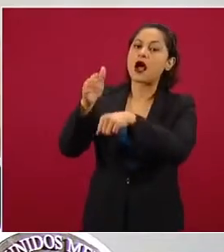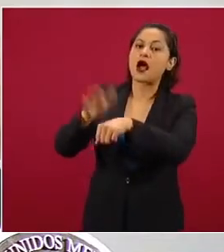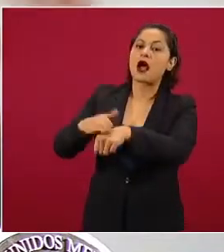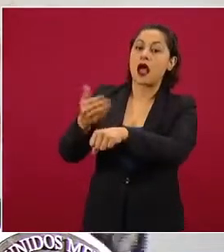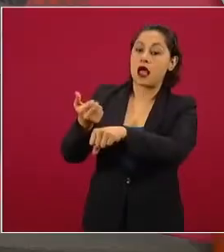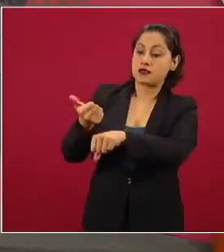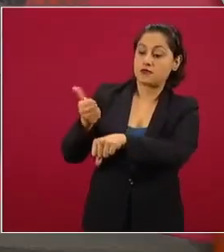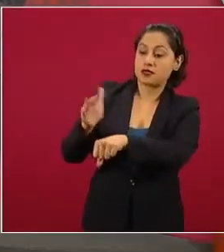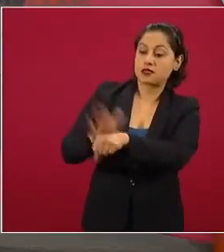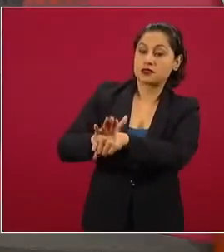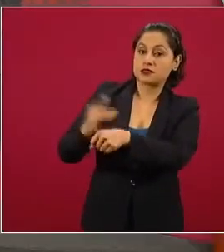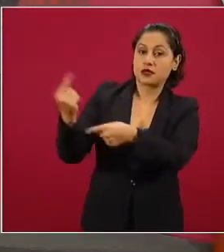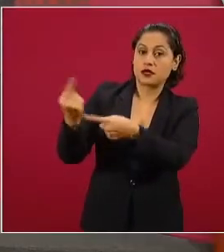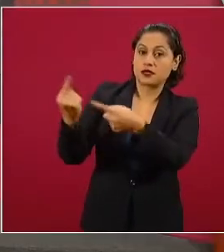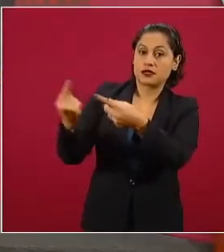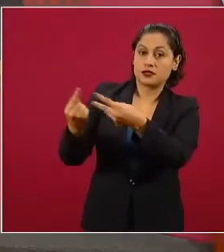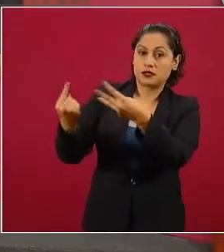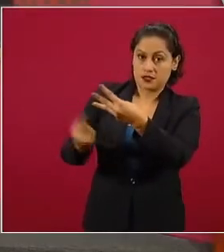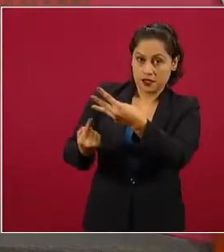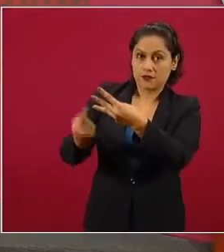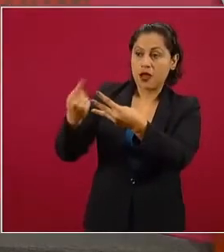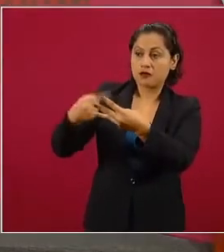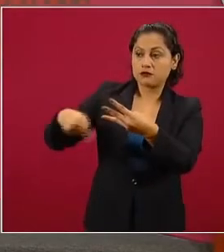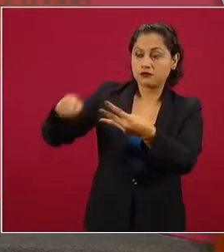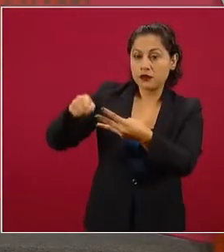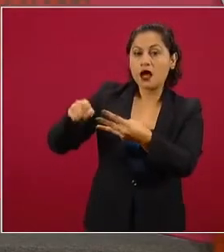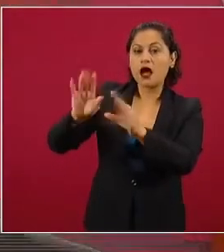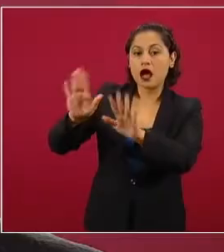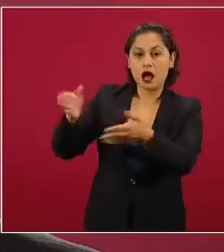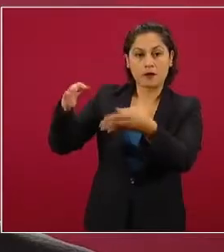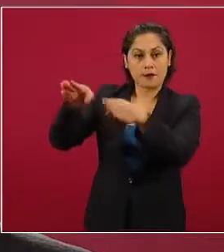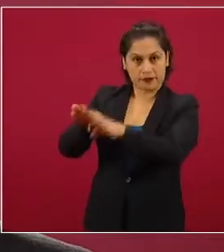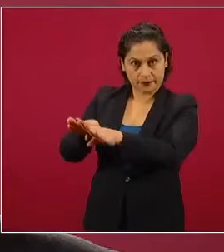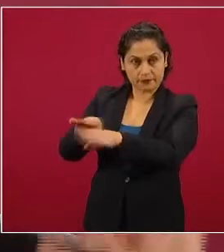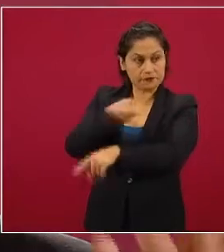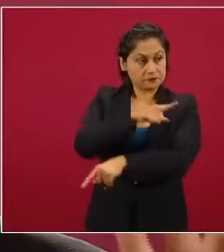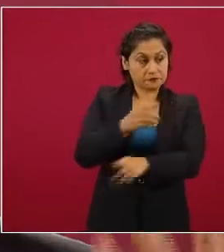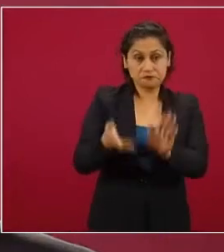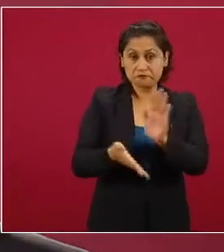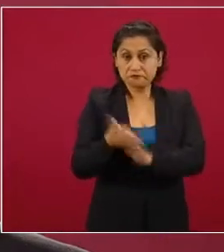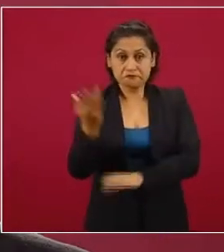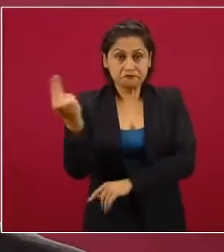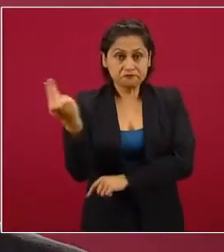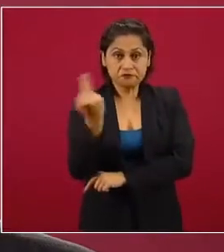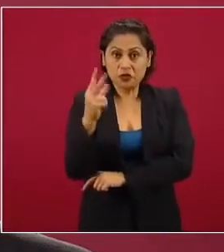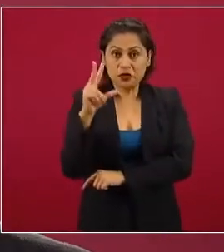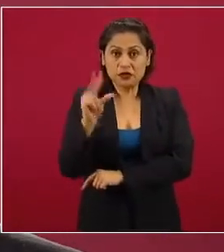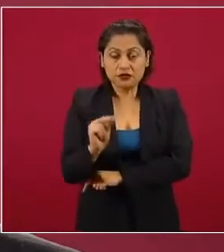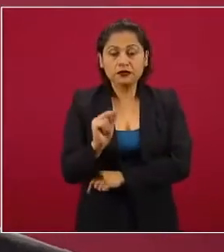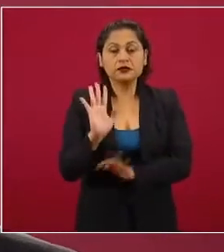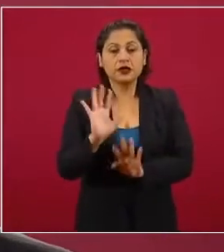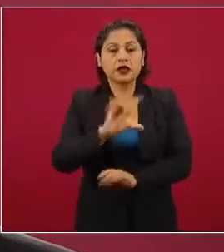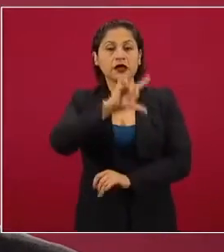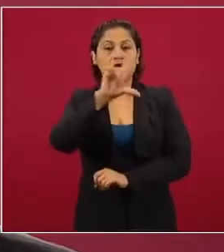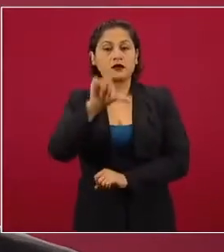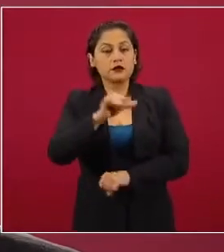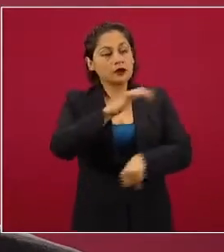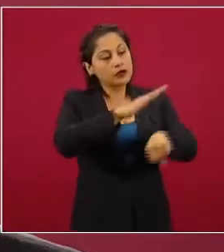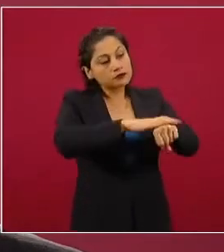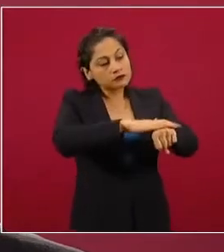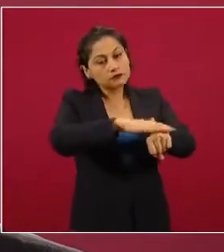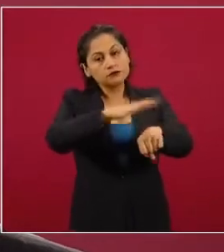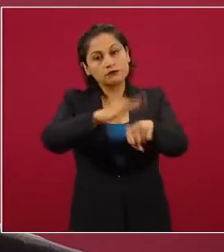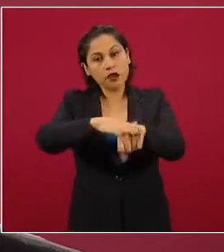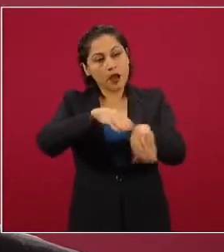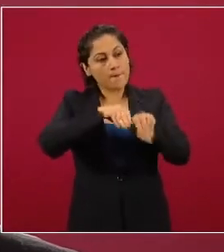persuadiendo amablemente, con información, con comunicación, recomendando a las personas mantener conciencia del riesgo.